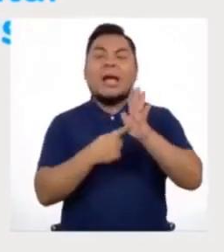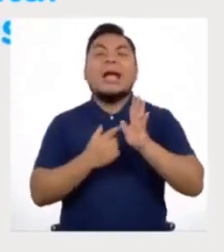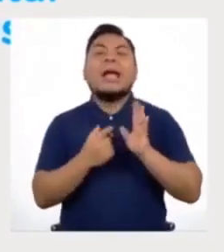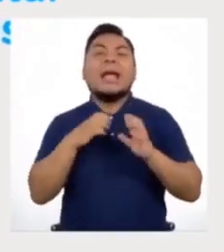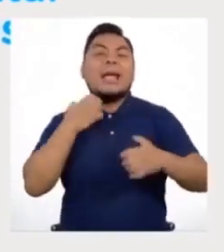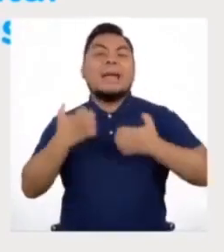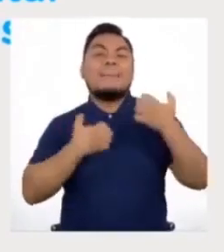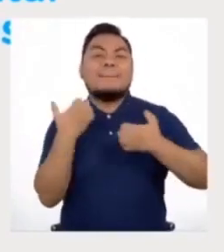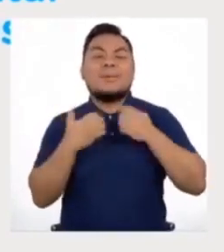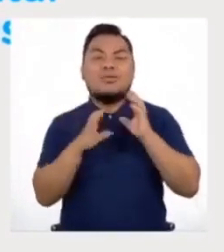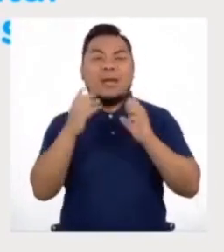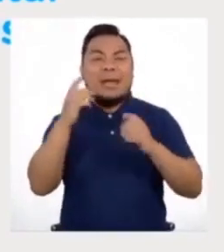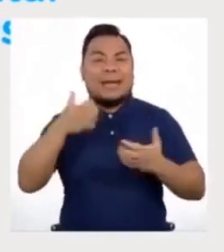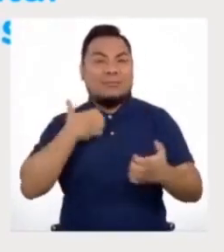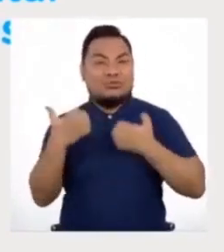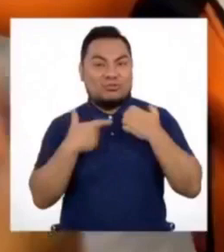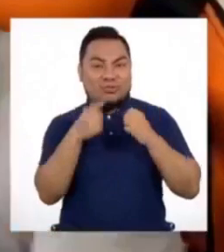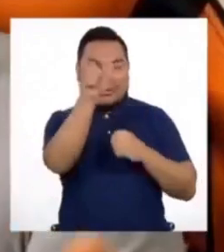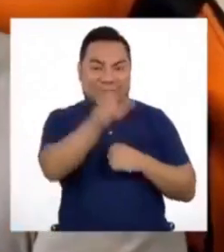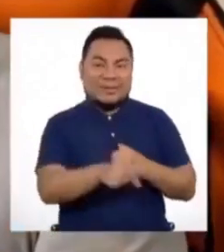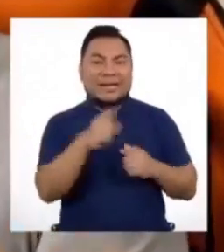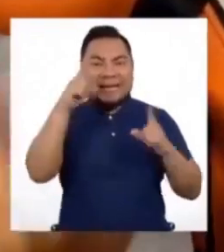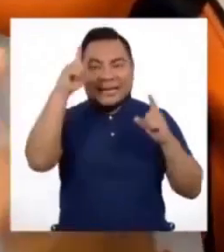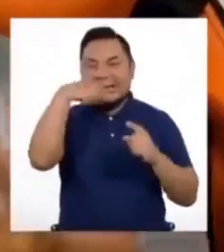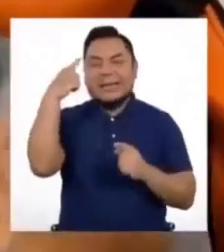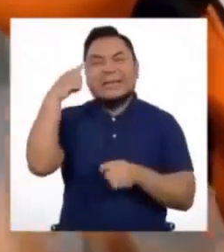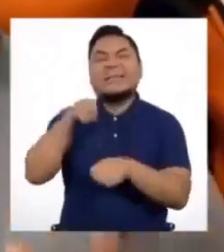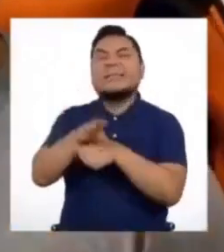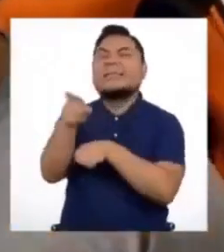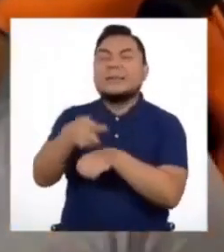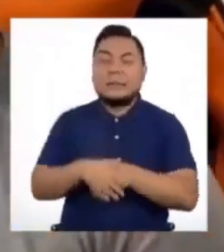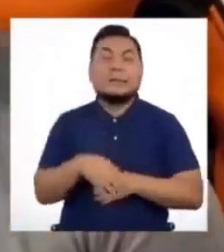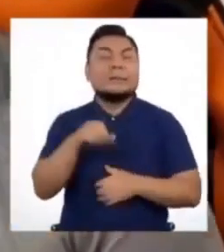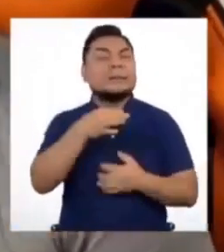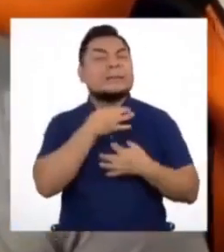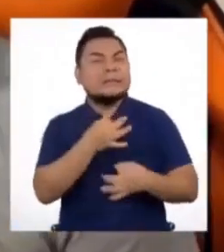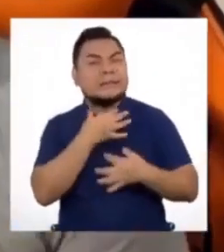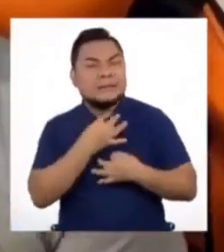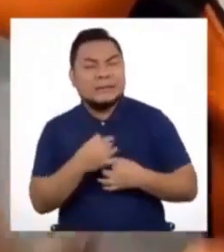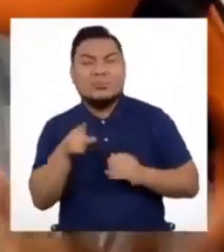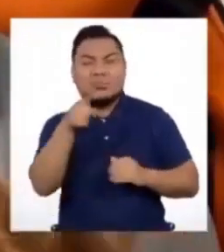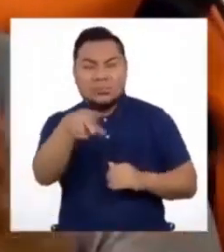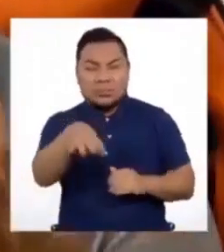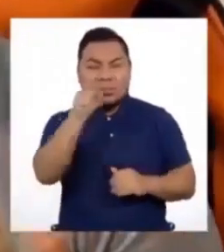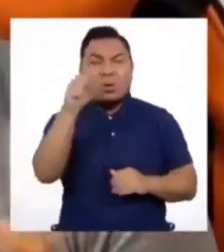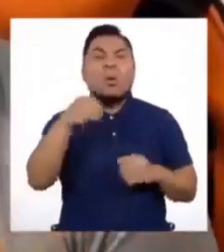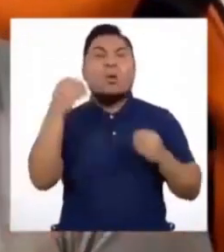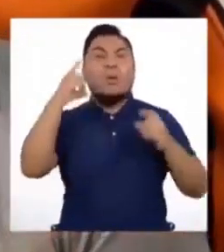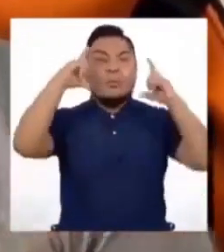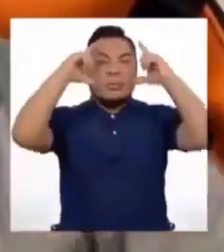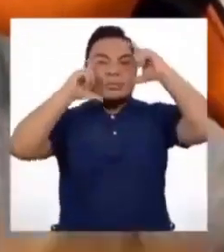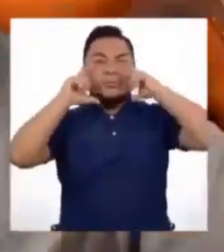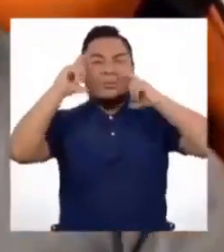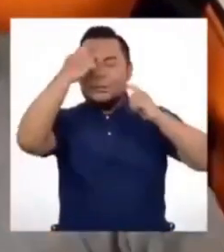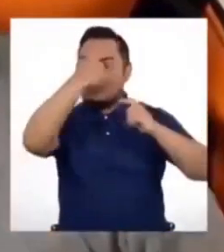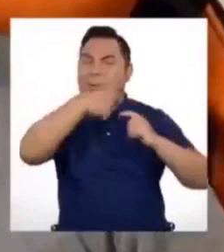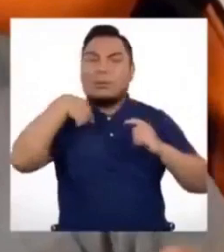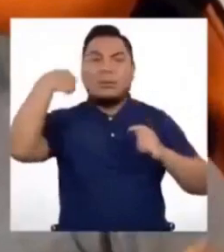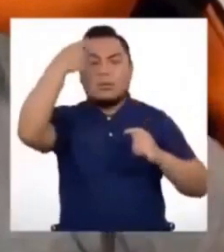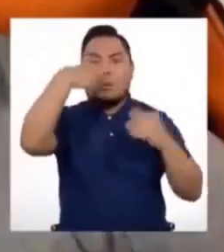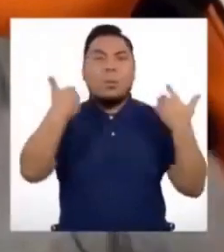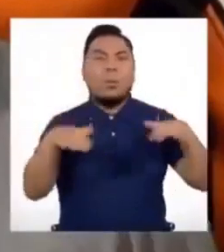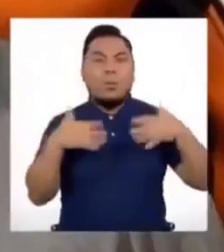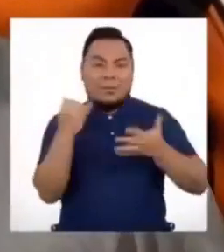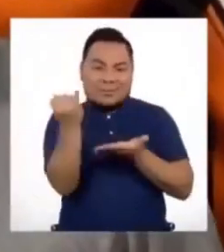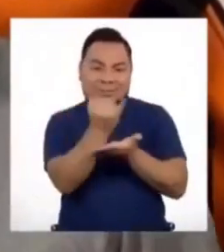las emociones en los personajes? Es importante y es interesante poder descubrir cómo se mueve el rostro humano o los gestos que